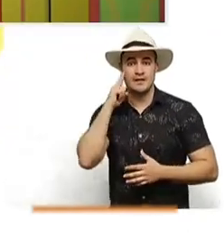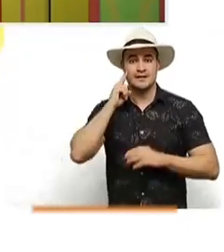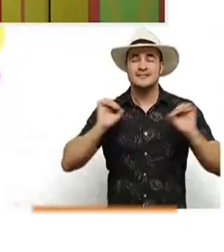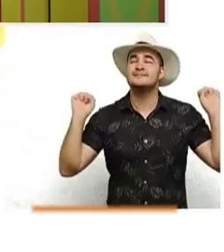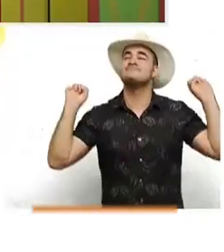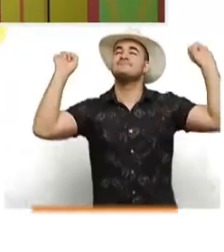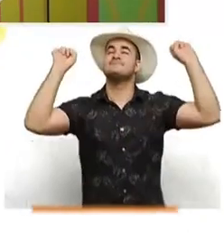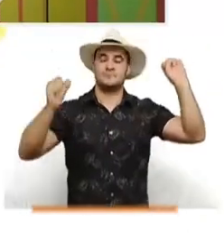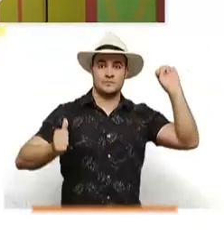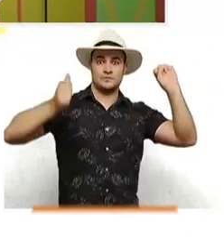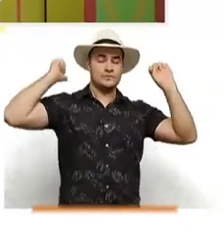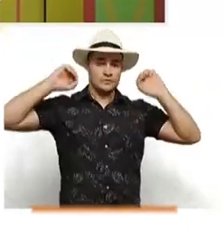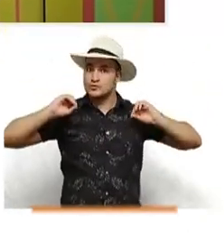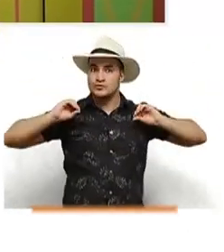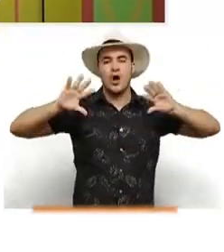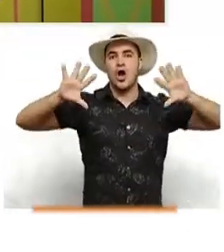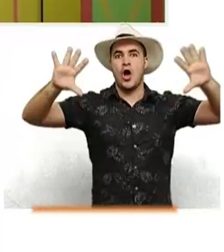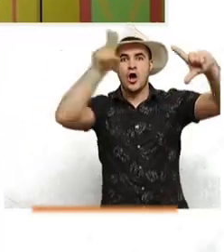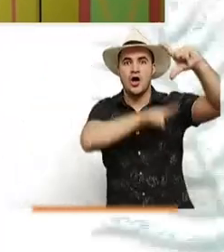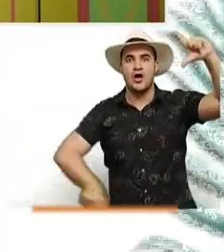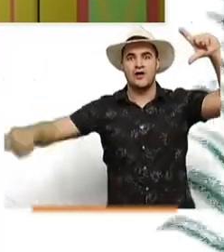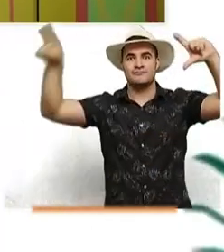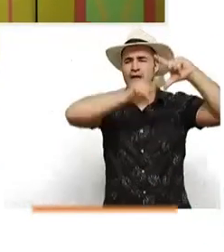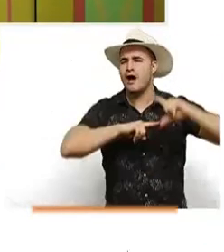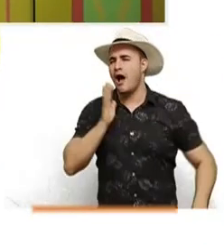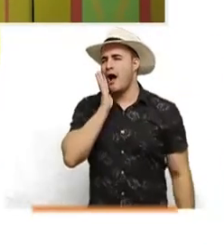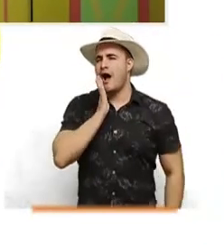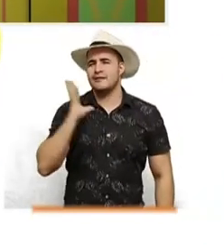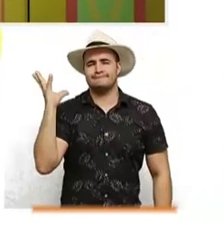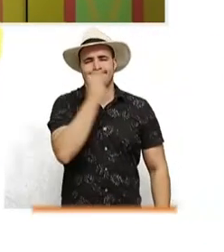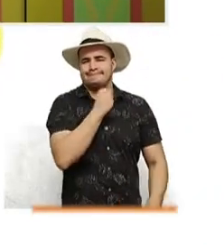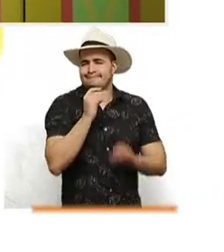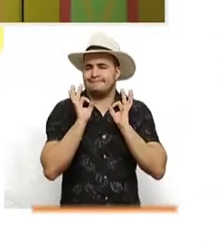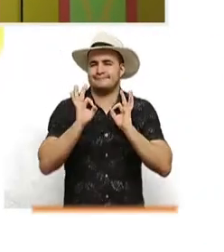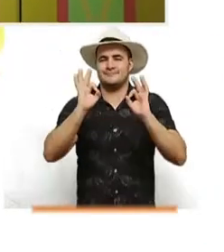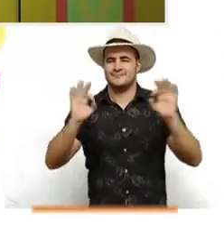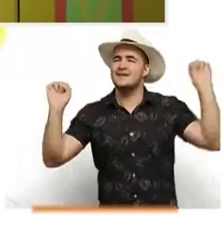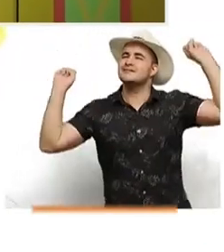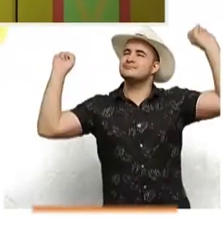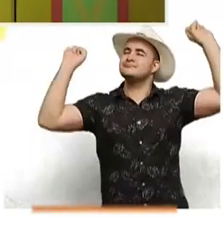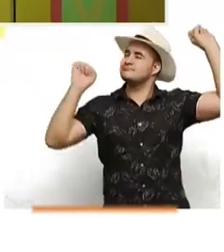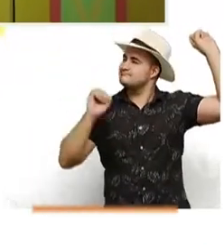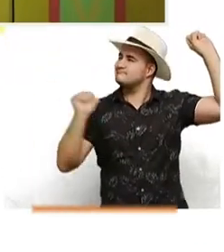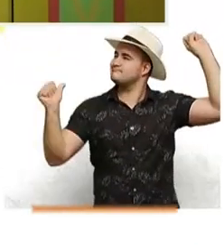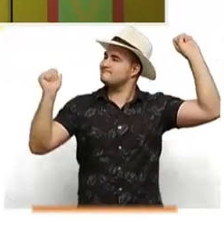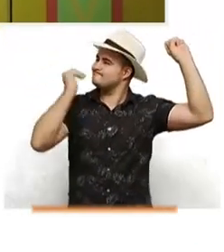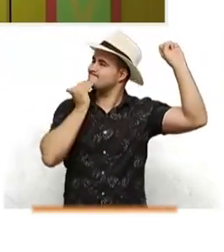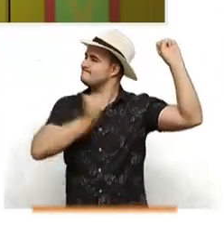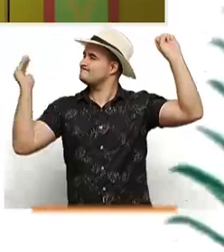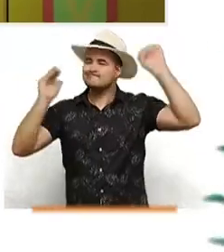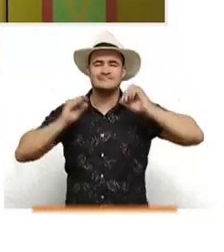sol, que deslumbra en su belleza, y la hormiga que agradece a